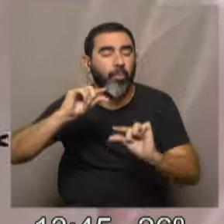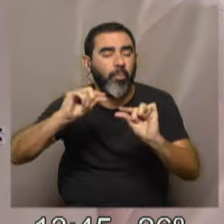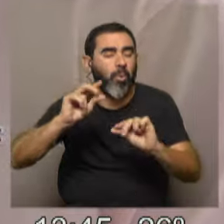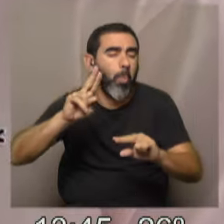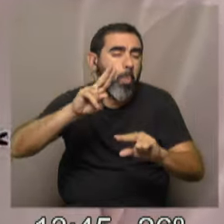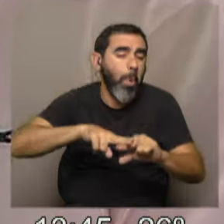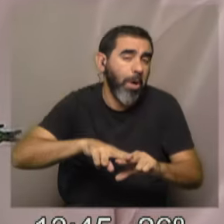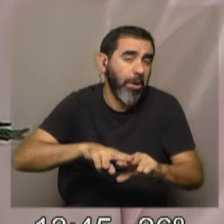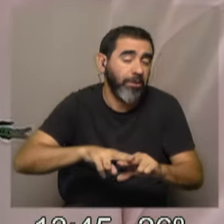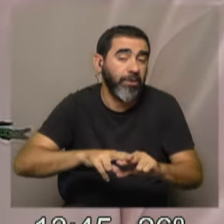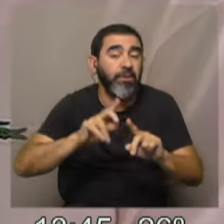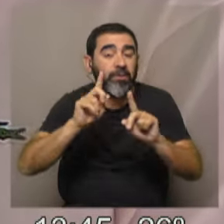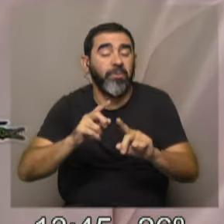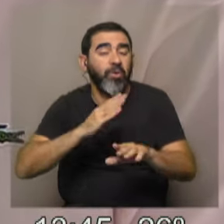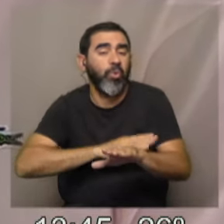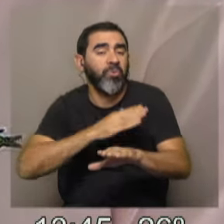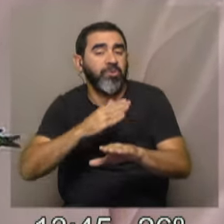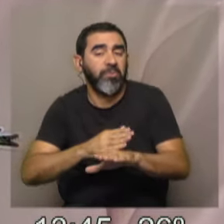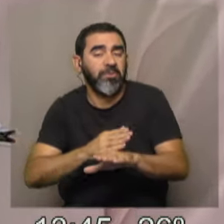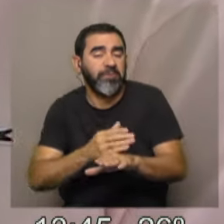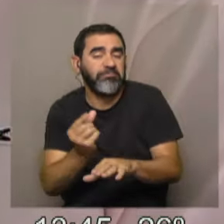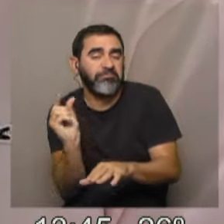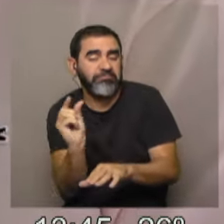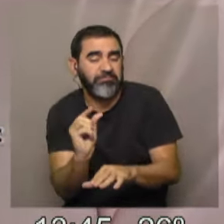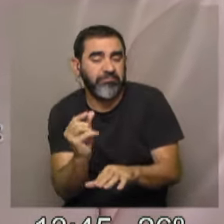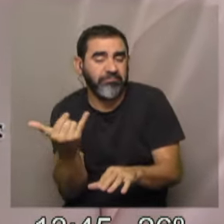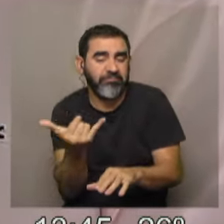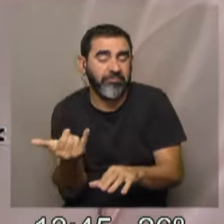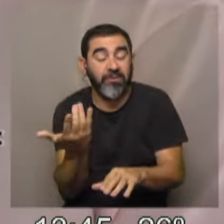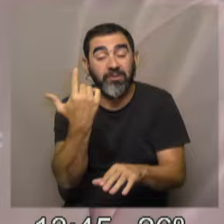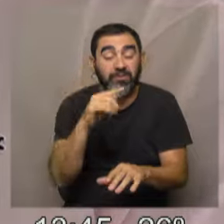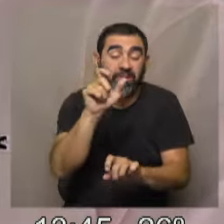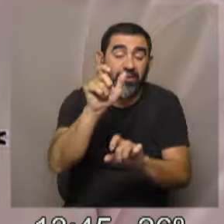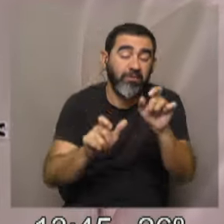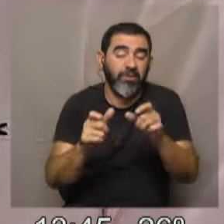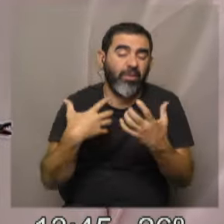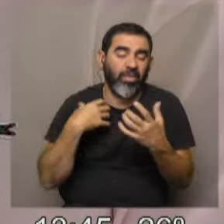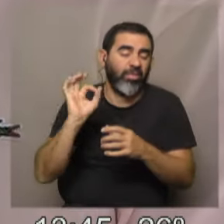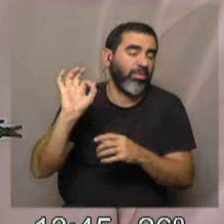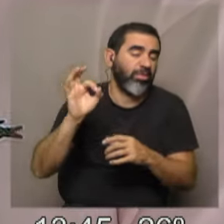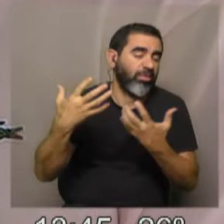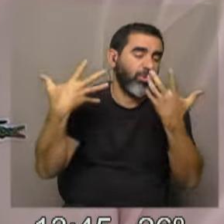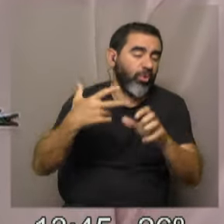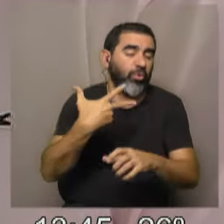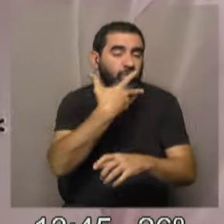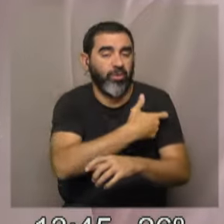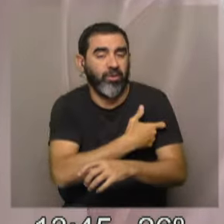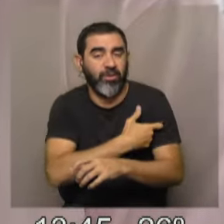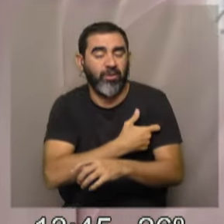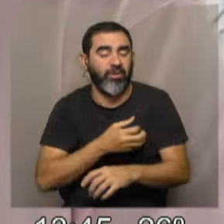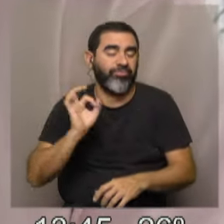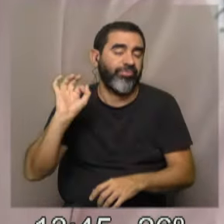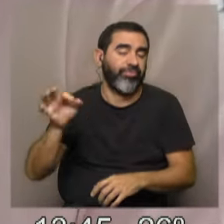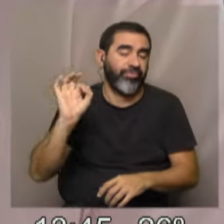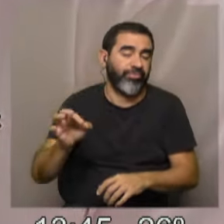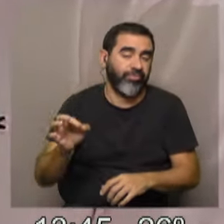mortalidad y aparte con secuelas también muy bajas. Entonces la gente como que, las personas están como